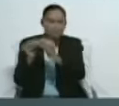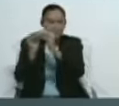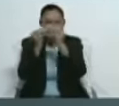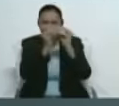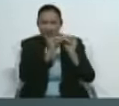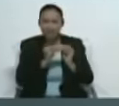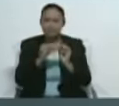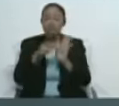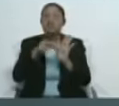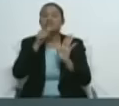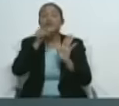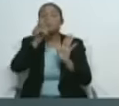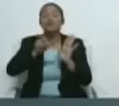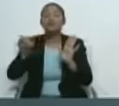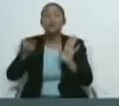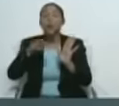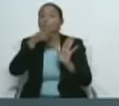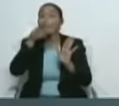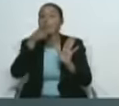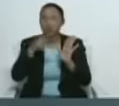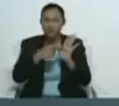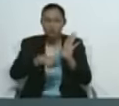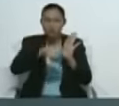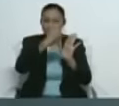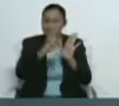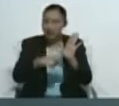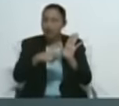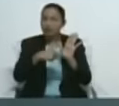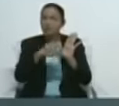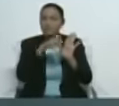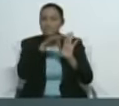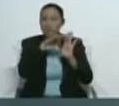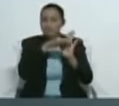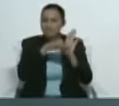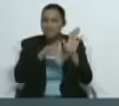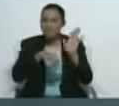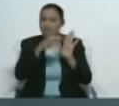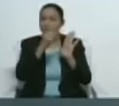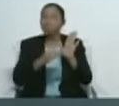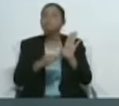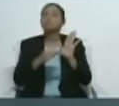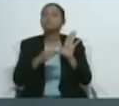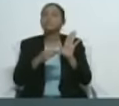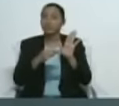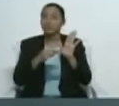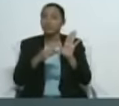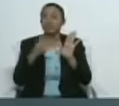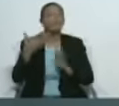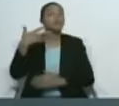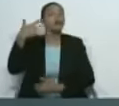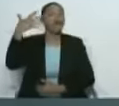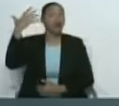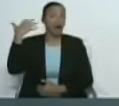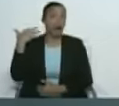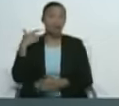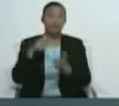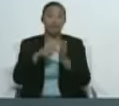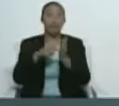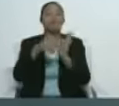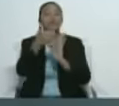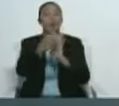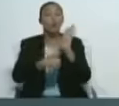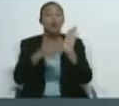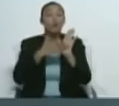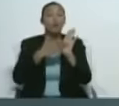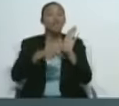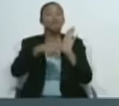actores políticos que se han colocado al margen de la ley y que en su momento dicho documento lo firmaron